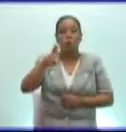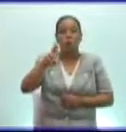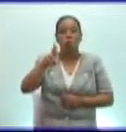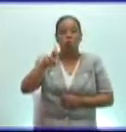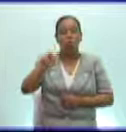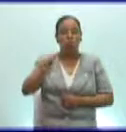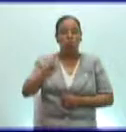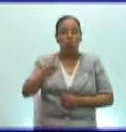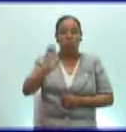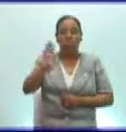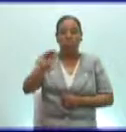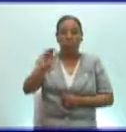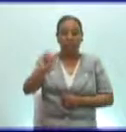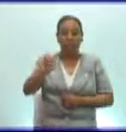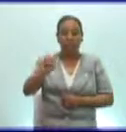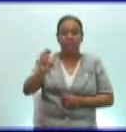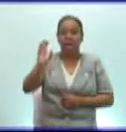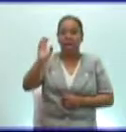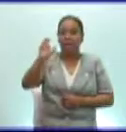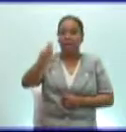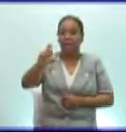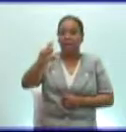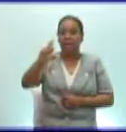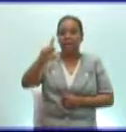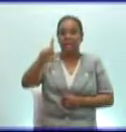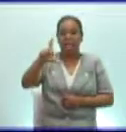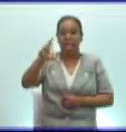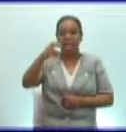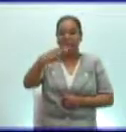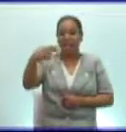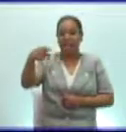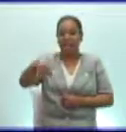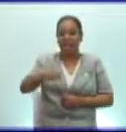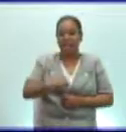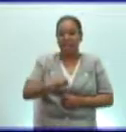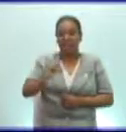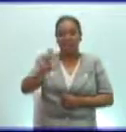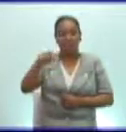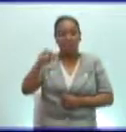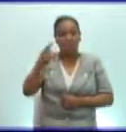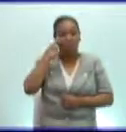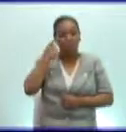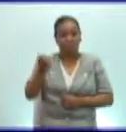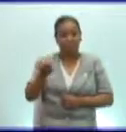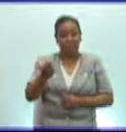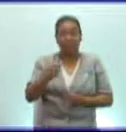2, el cual se representa disociado en sus iones